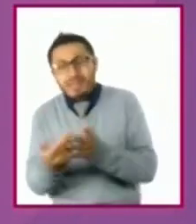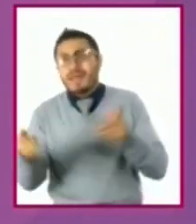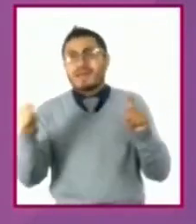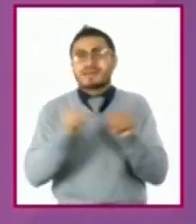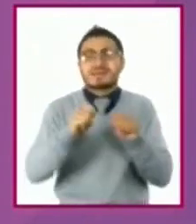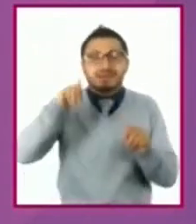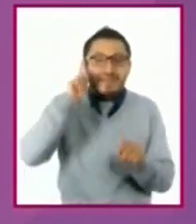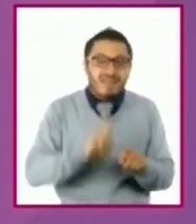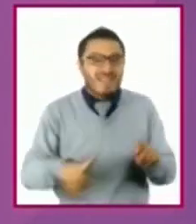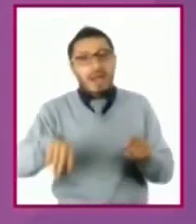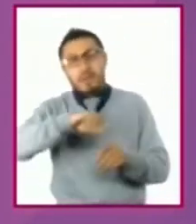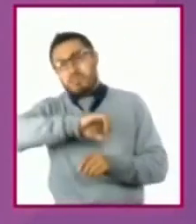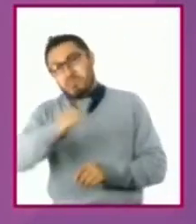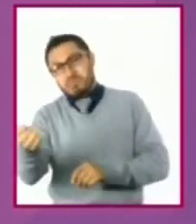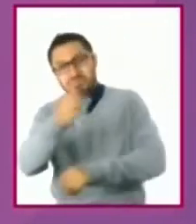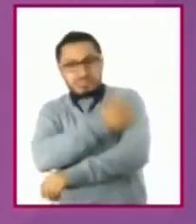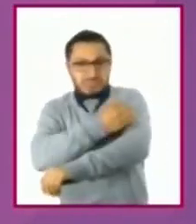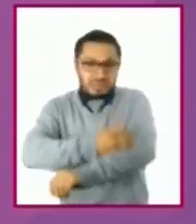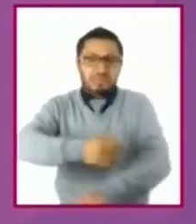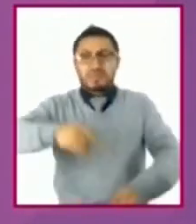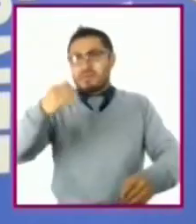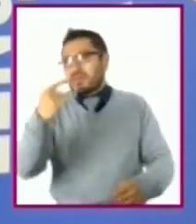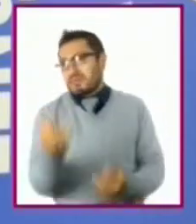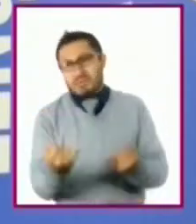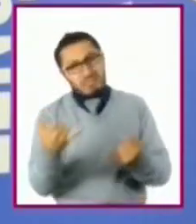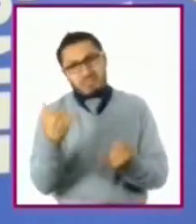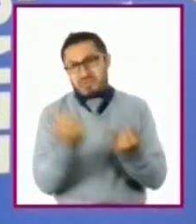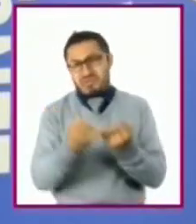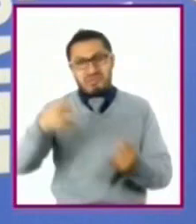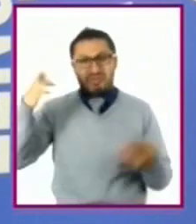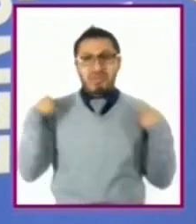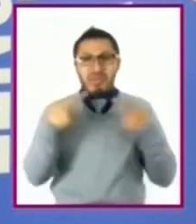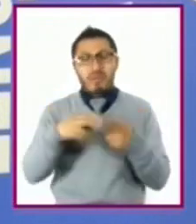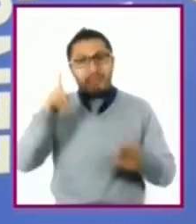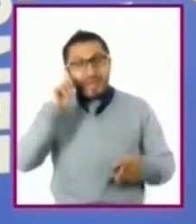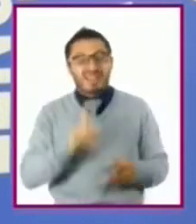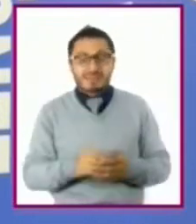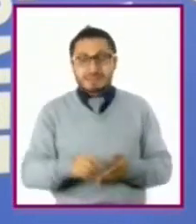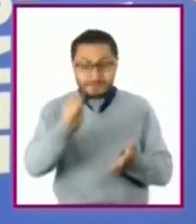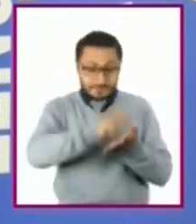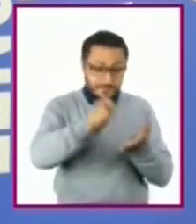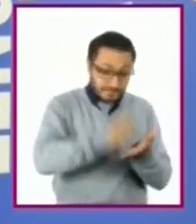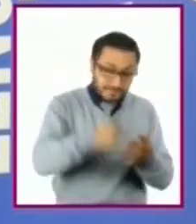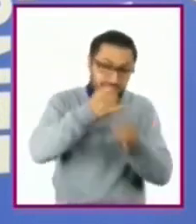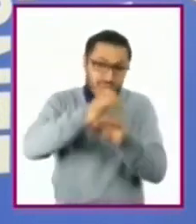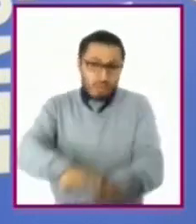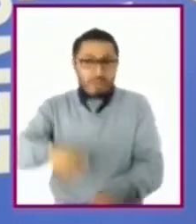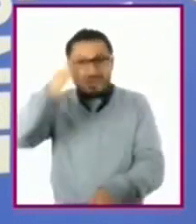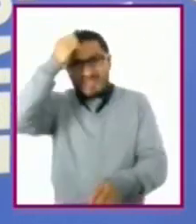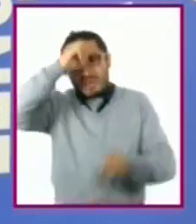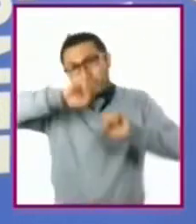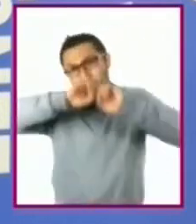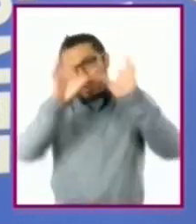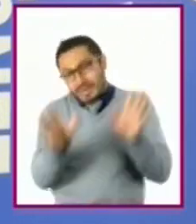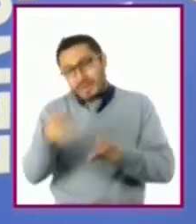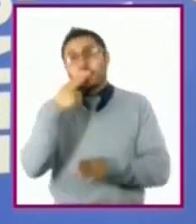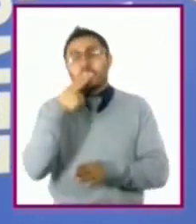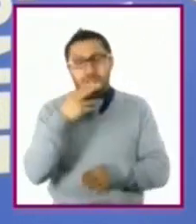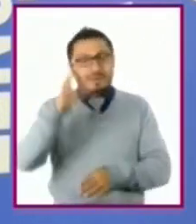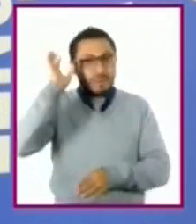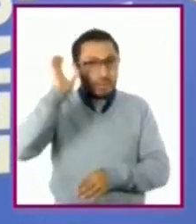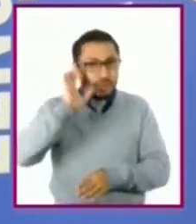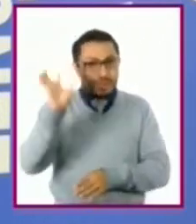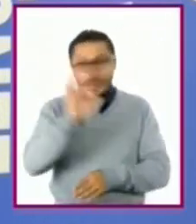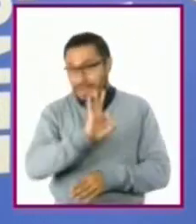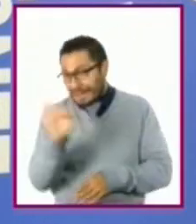Socorrito y con sus demás compañeros y maestra. Anotar y tener clara esta información puede ser muy útil al querer analizar